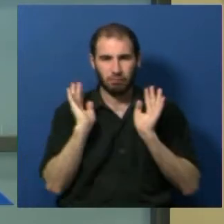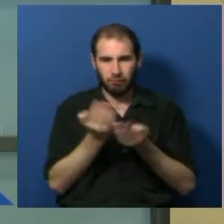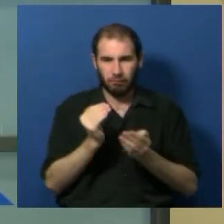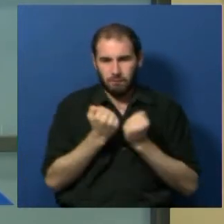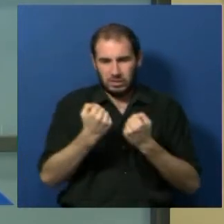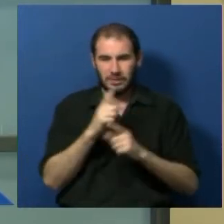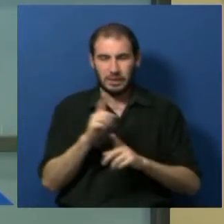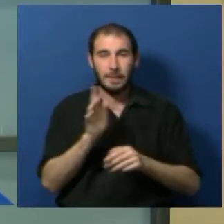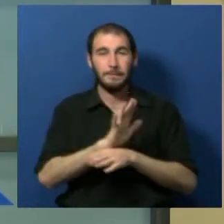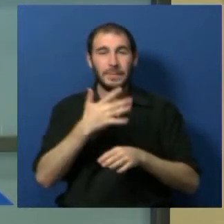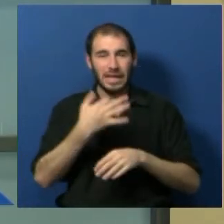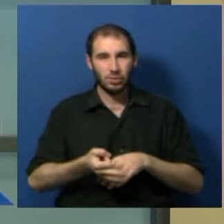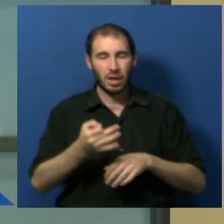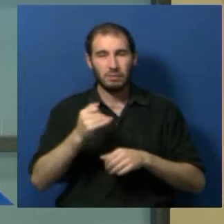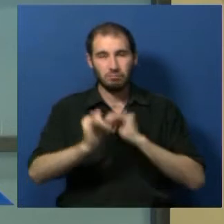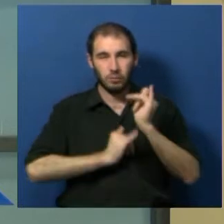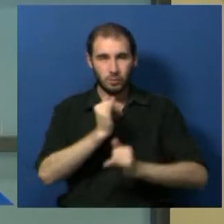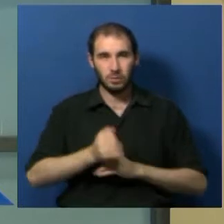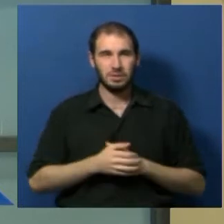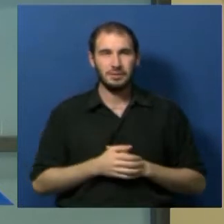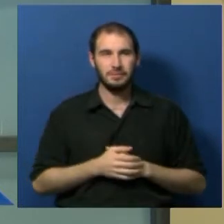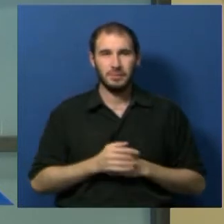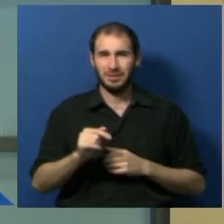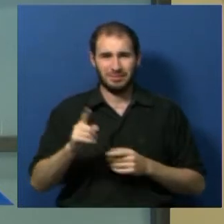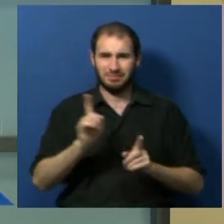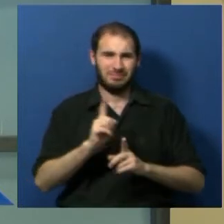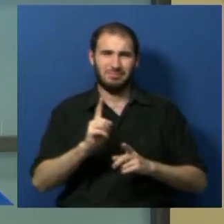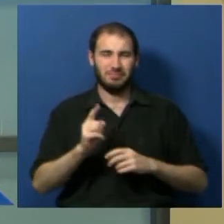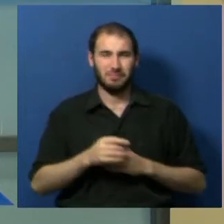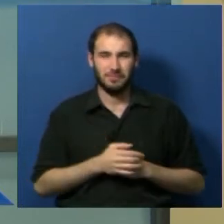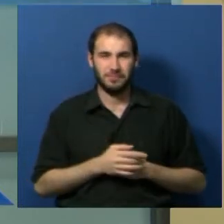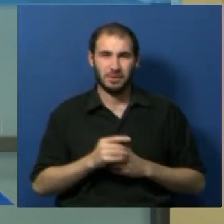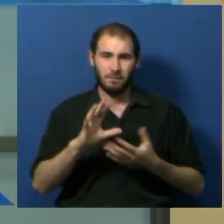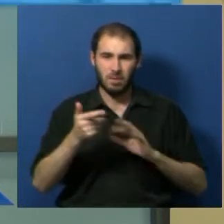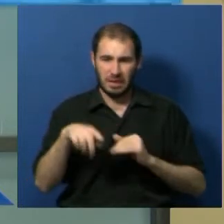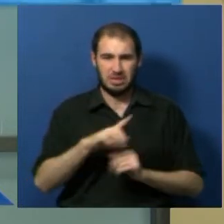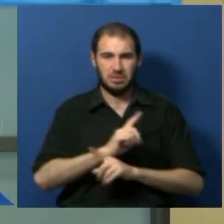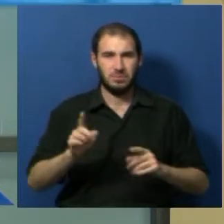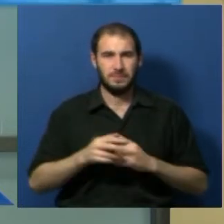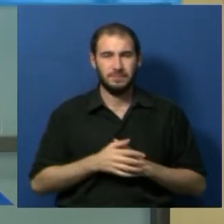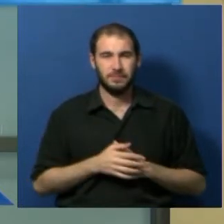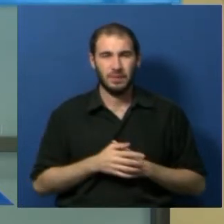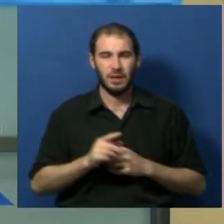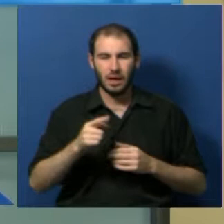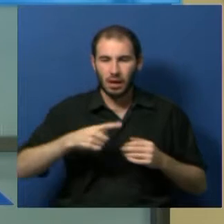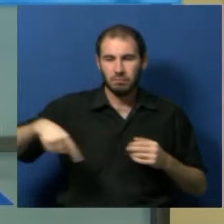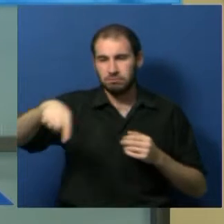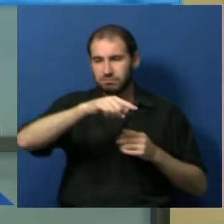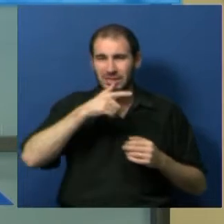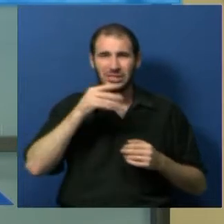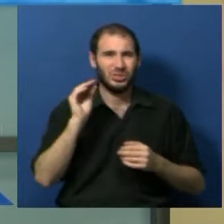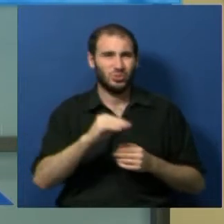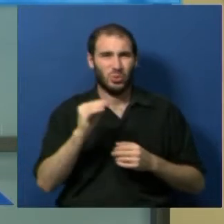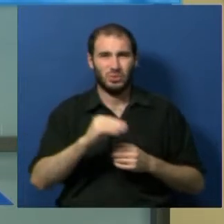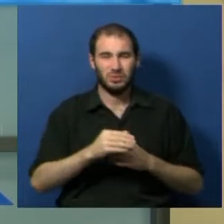y esta película demuestra claramente que de ninguna manera son así las cosas, ¿no? Es un circuito perverso en